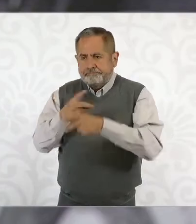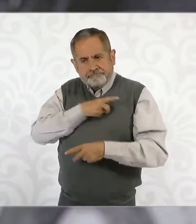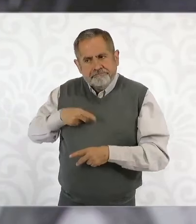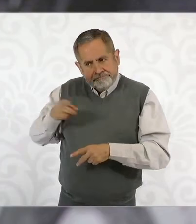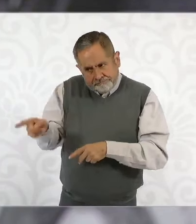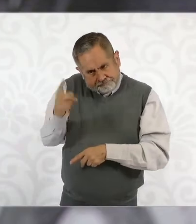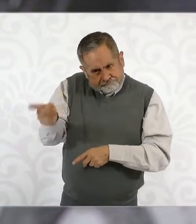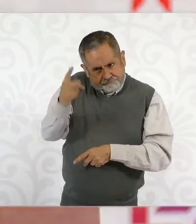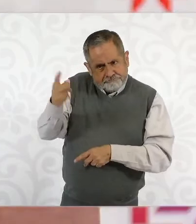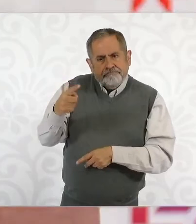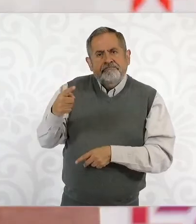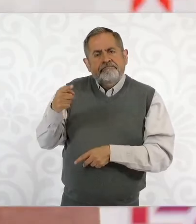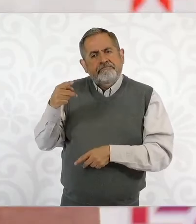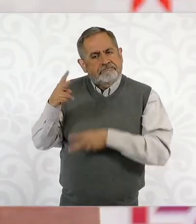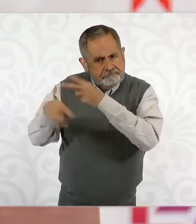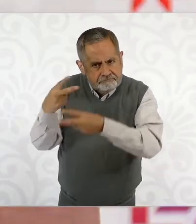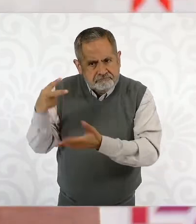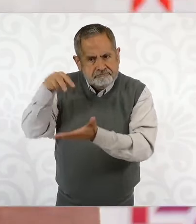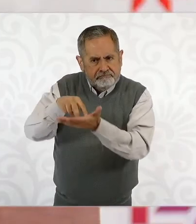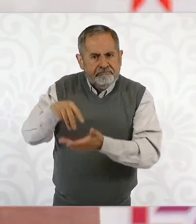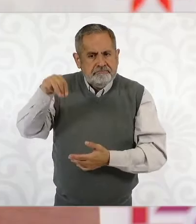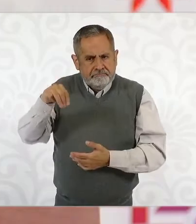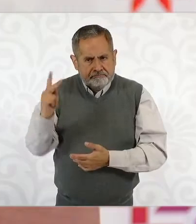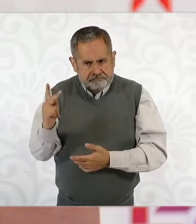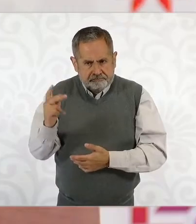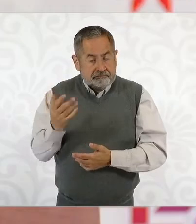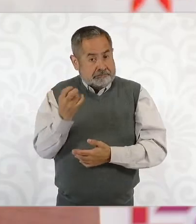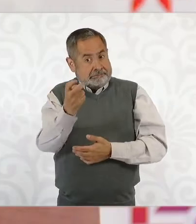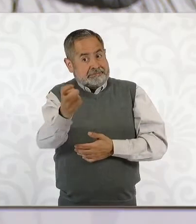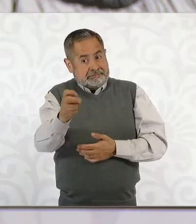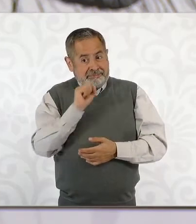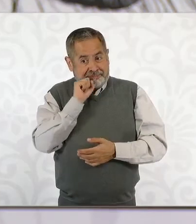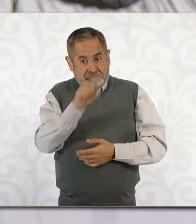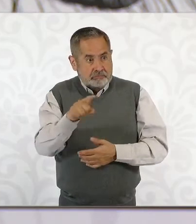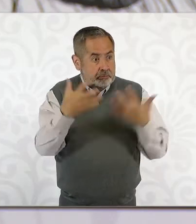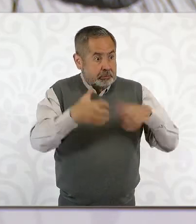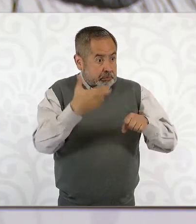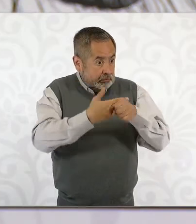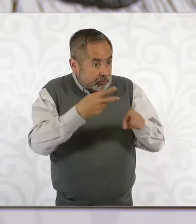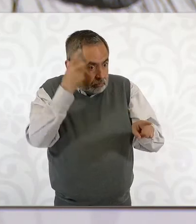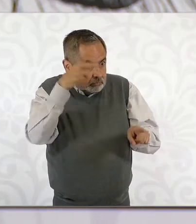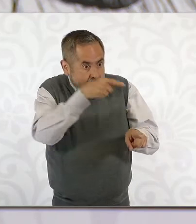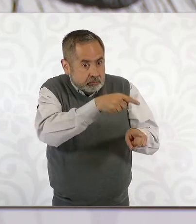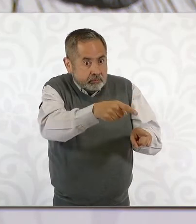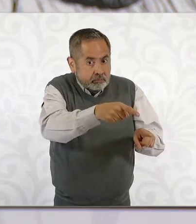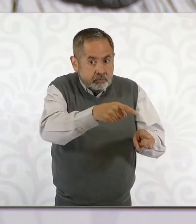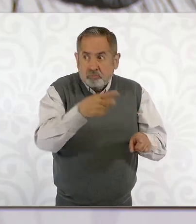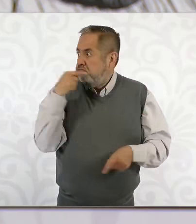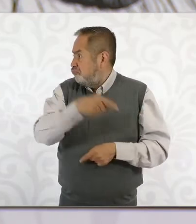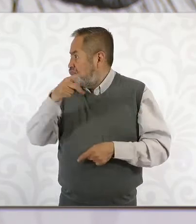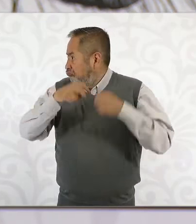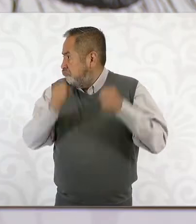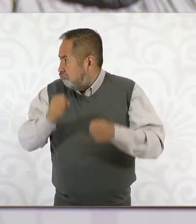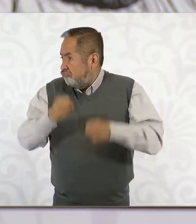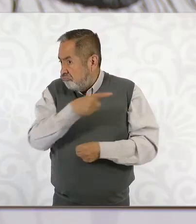se presenten denuncias, y particularmente en estos casos, cuando son empresarios que dicen que hay corrupción